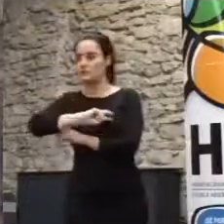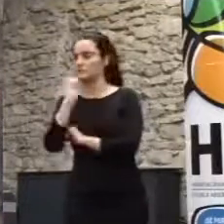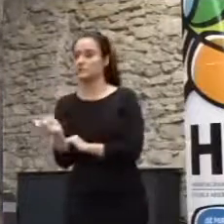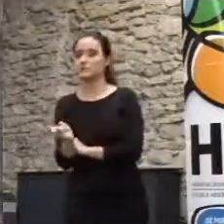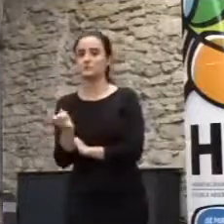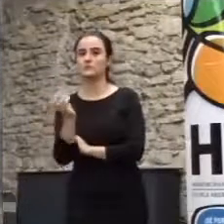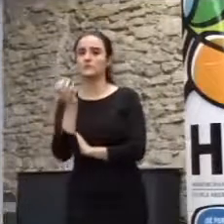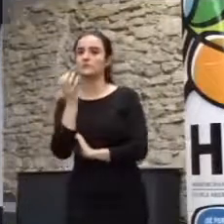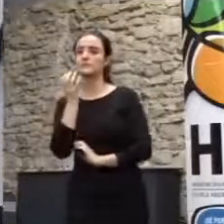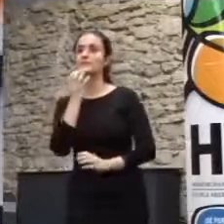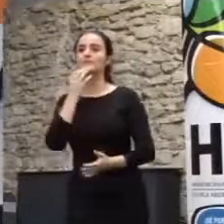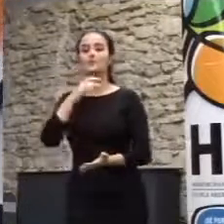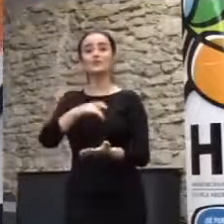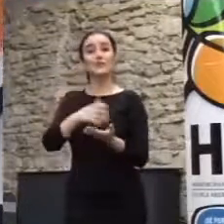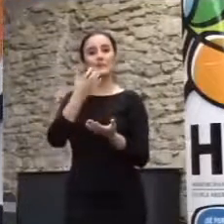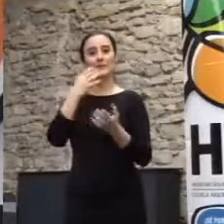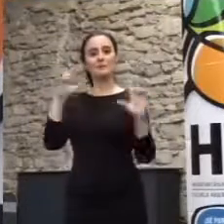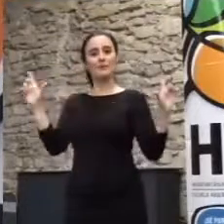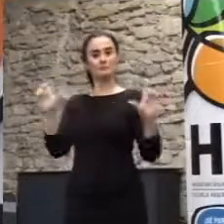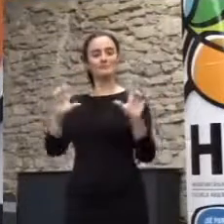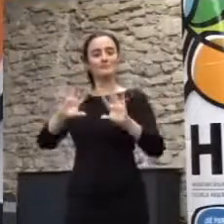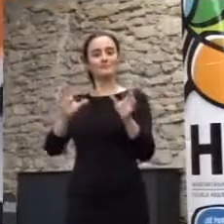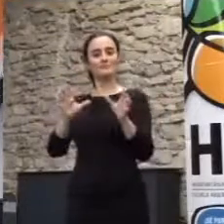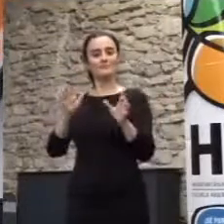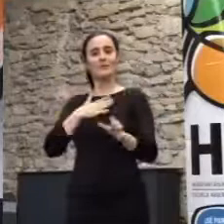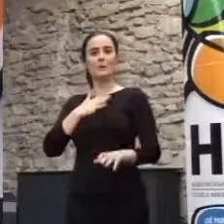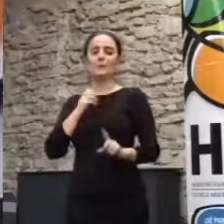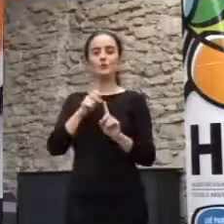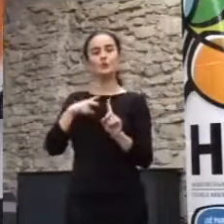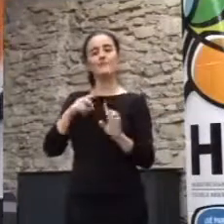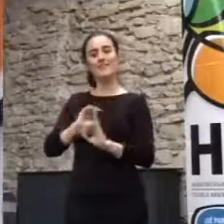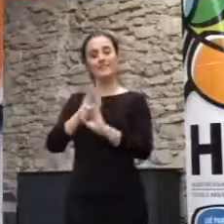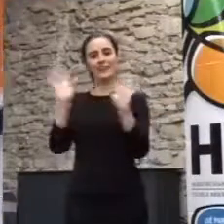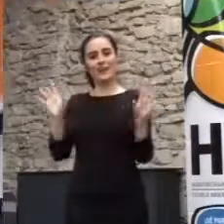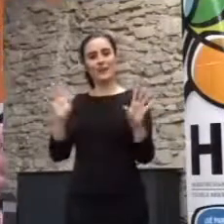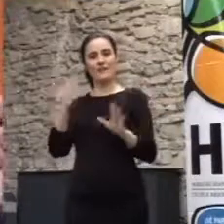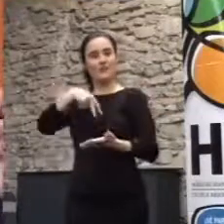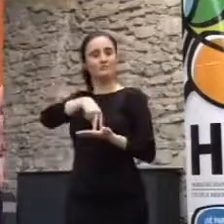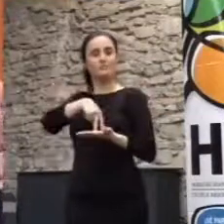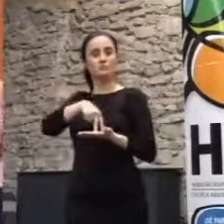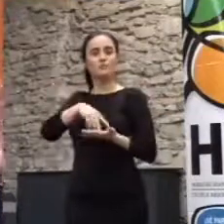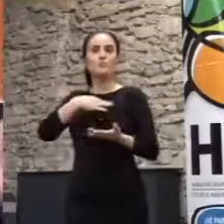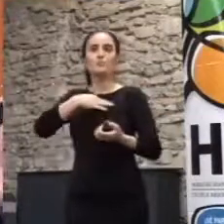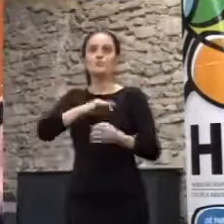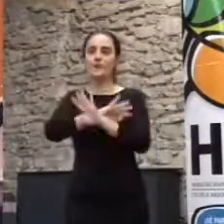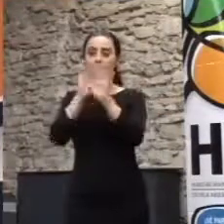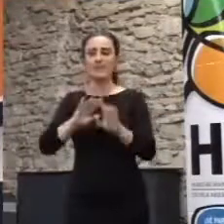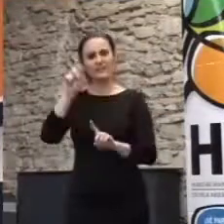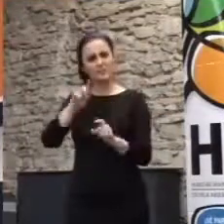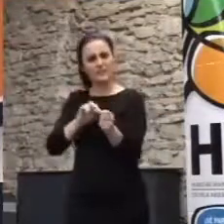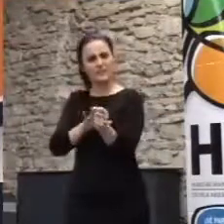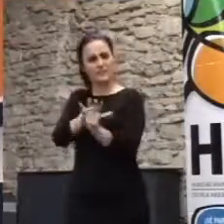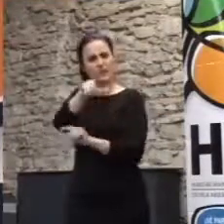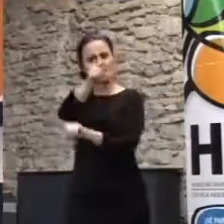no está el medio de comunicación, por dejar clara mi postura, es algo que condiciona y puede, de alguna forma, condicionar el que se traslada